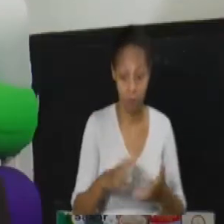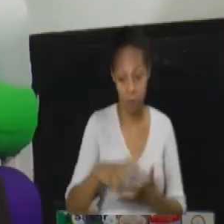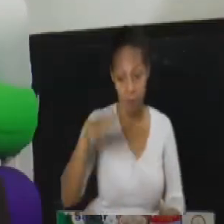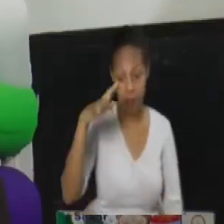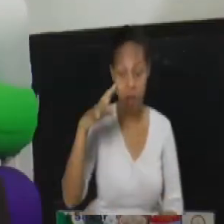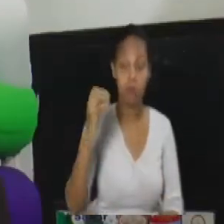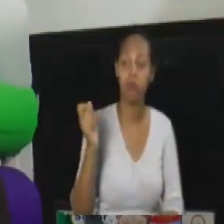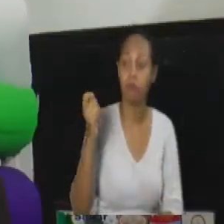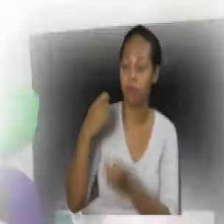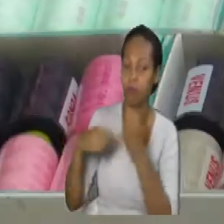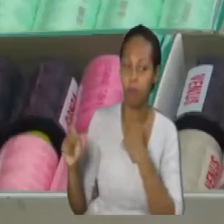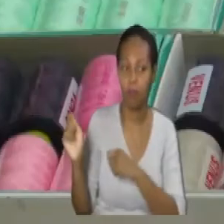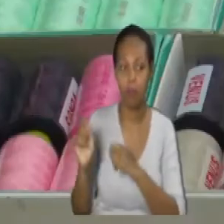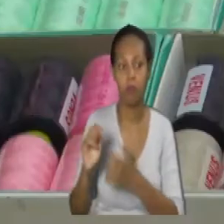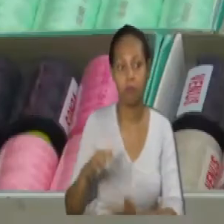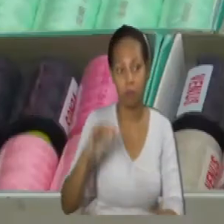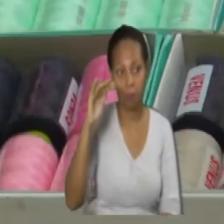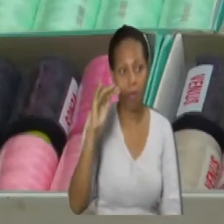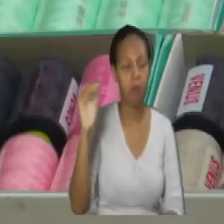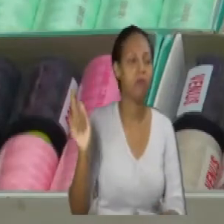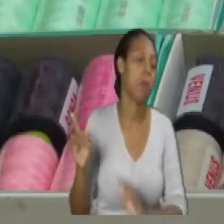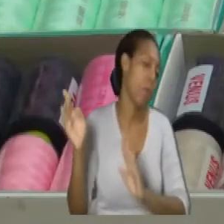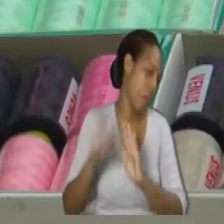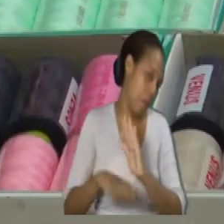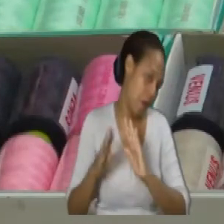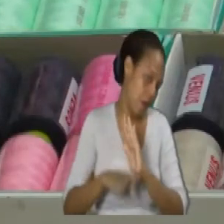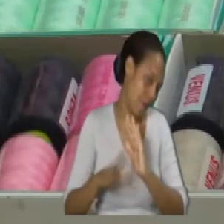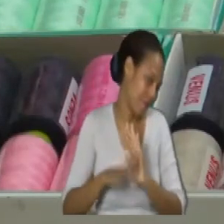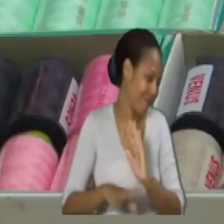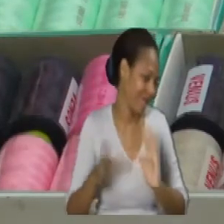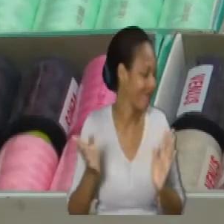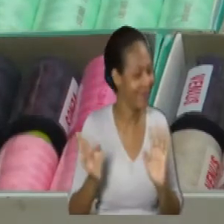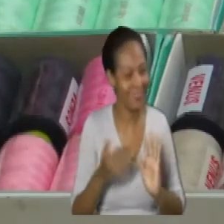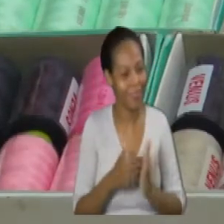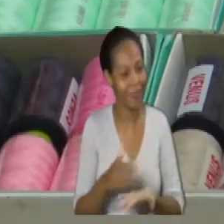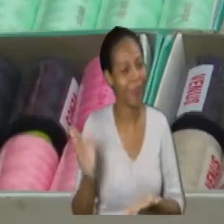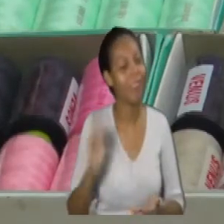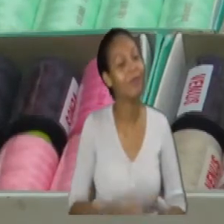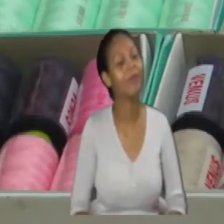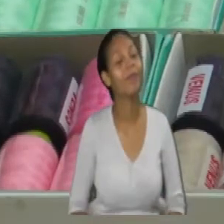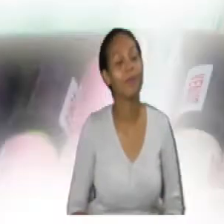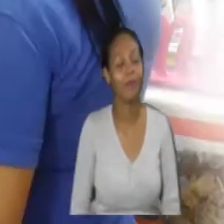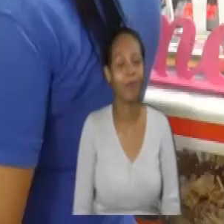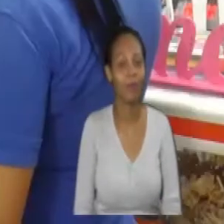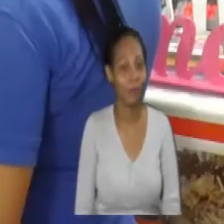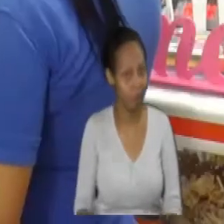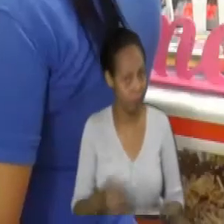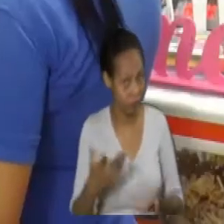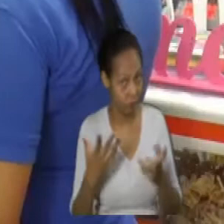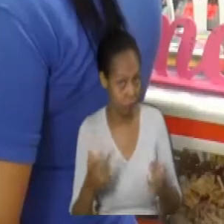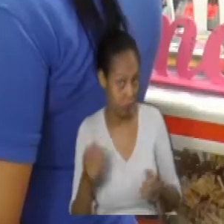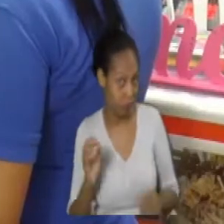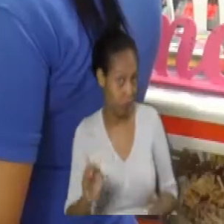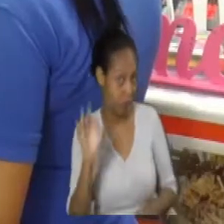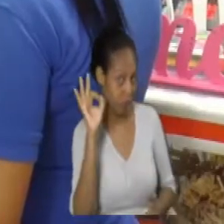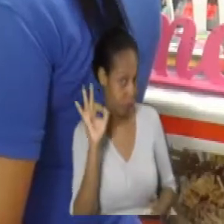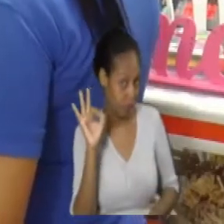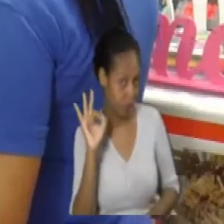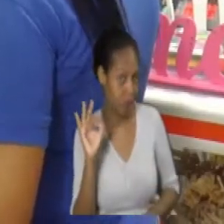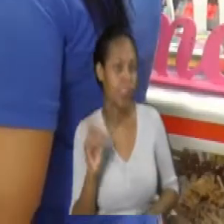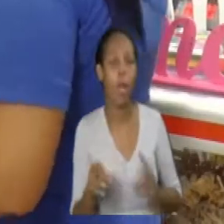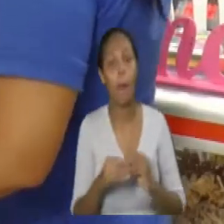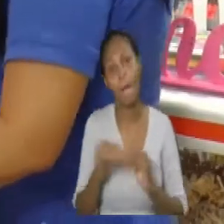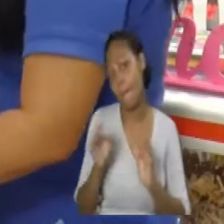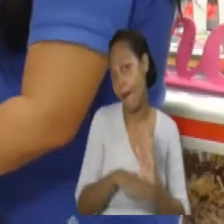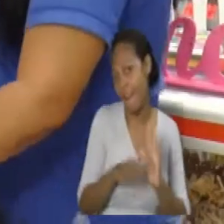pues tengan la posibilidad de adquirir estos artículos. Bueno, entonces ya saben, si usted quiere calidad y por supuesto buenos precios,